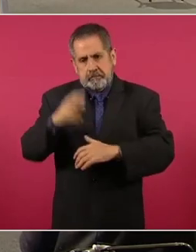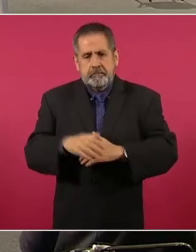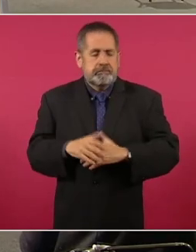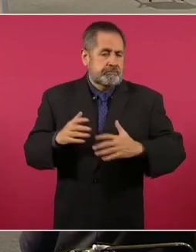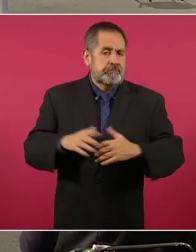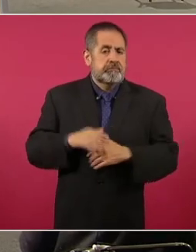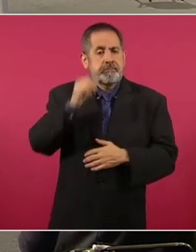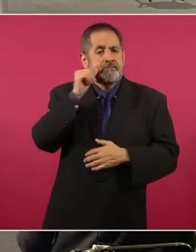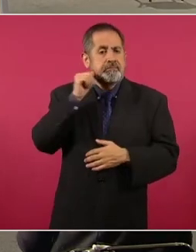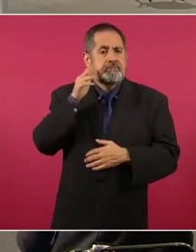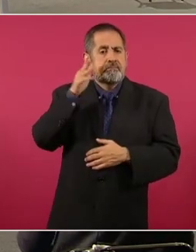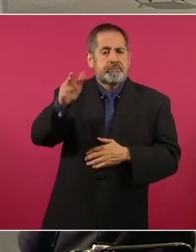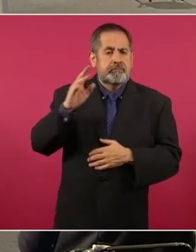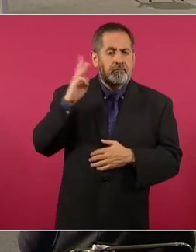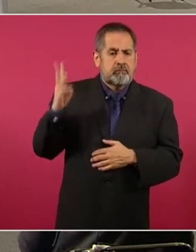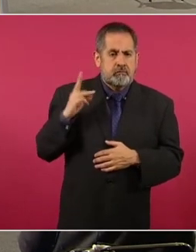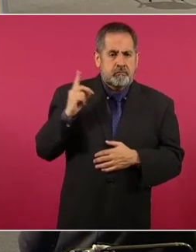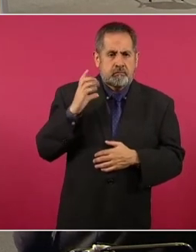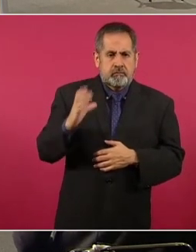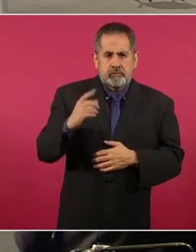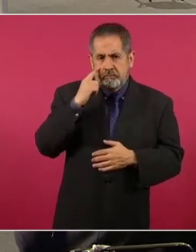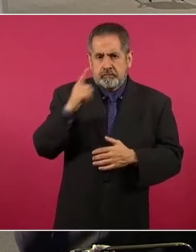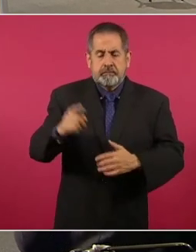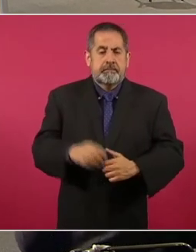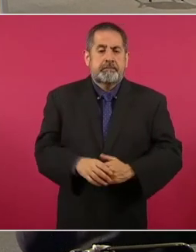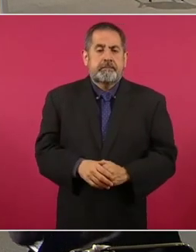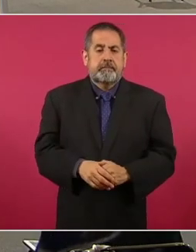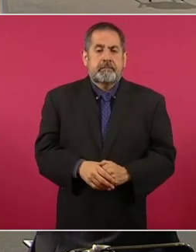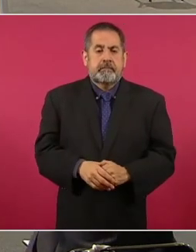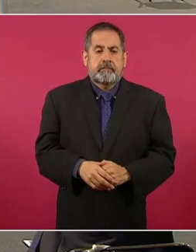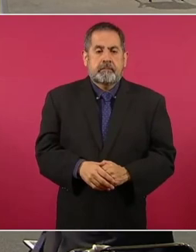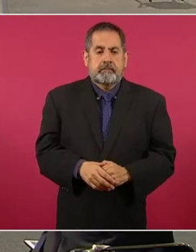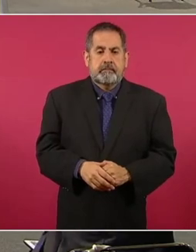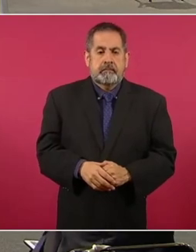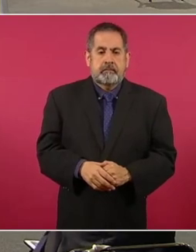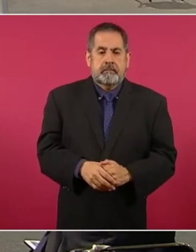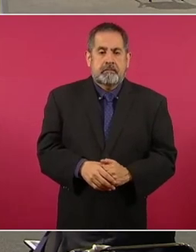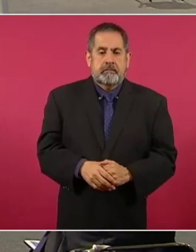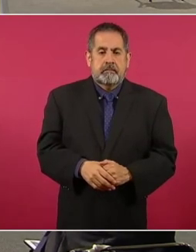Washington. La siguiente, por favor.